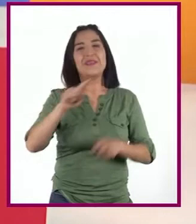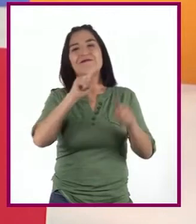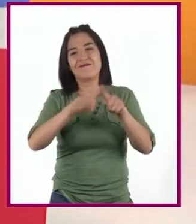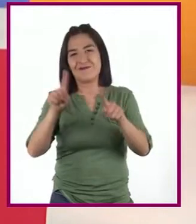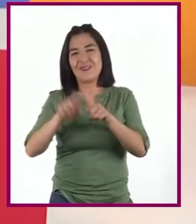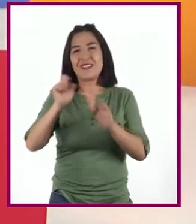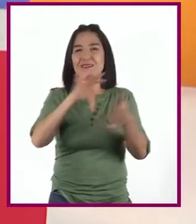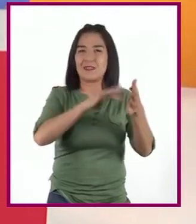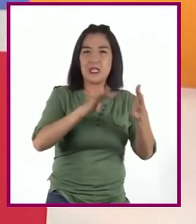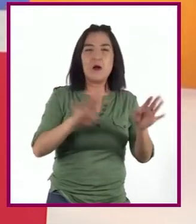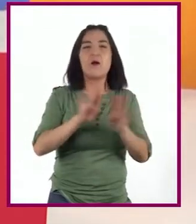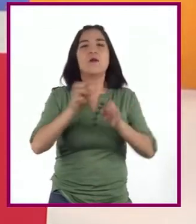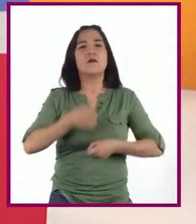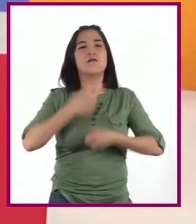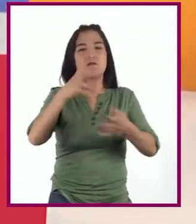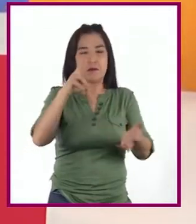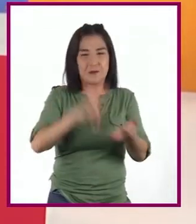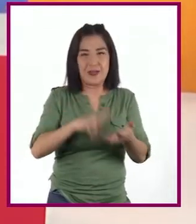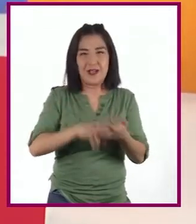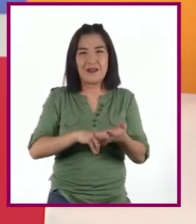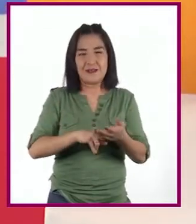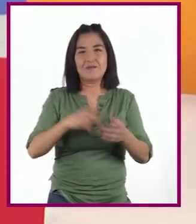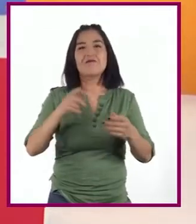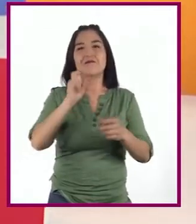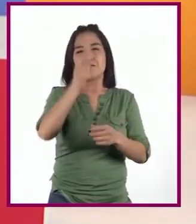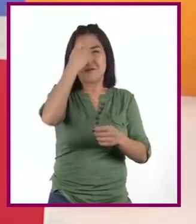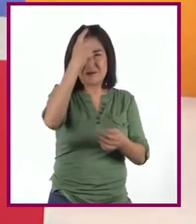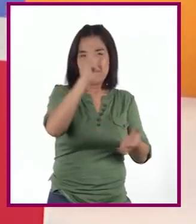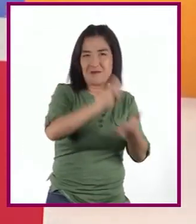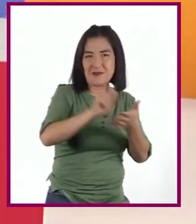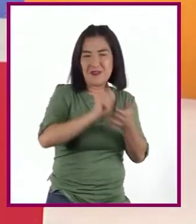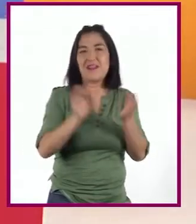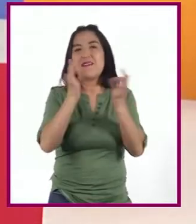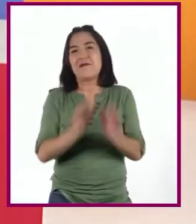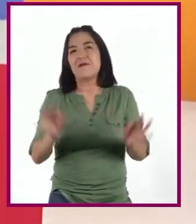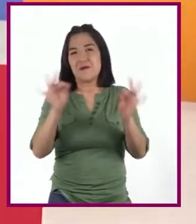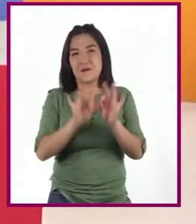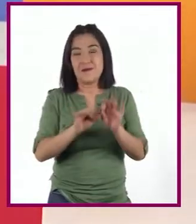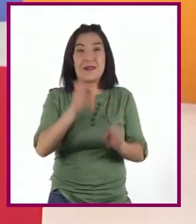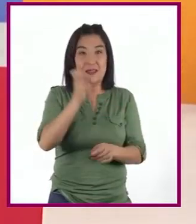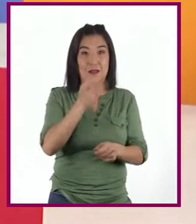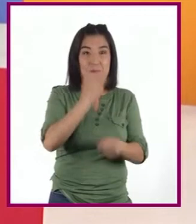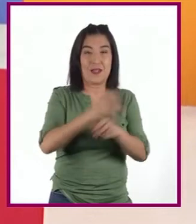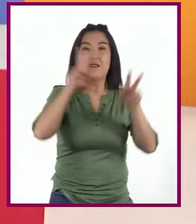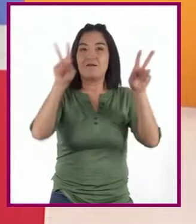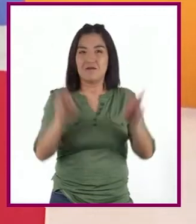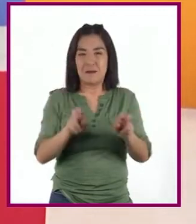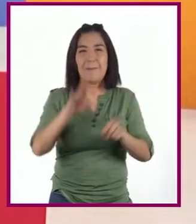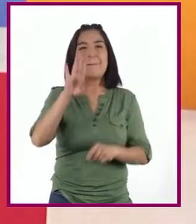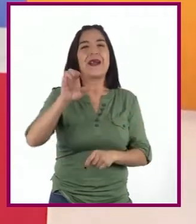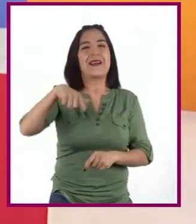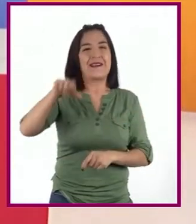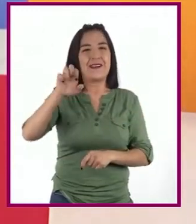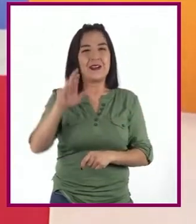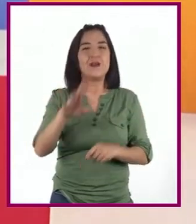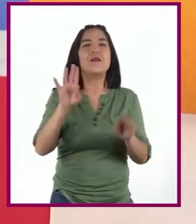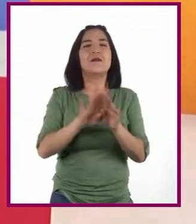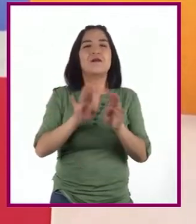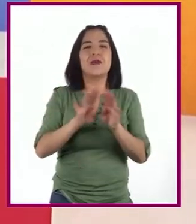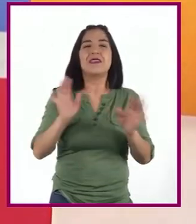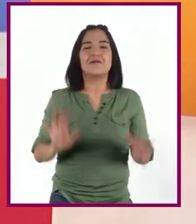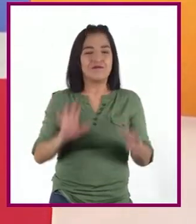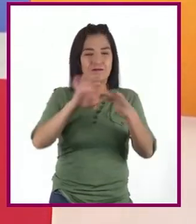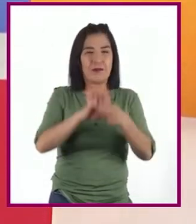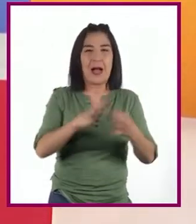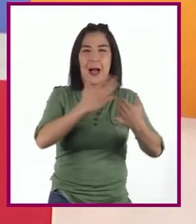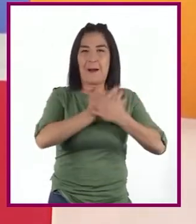literarias, exponen los valores que el poeta considera importantes. En este texto, Bécquer relaciona el amor y la